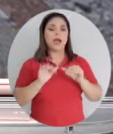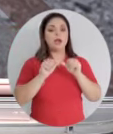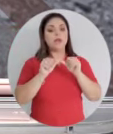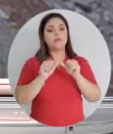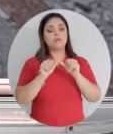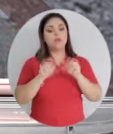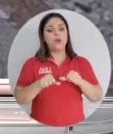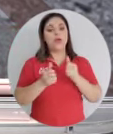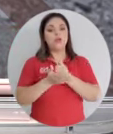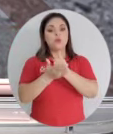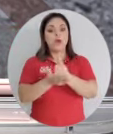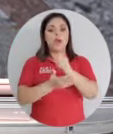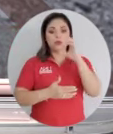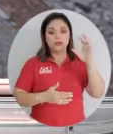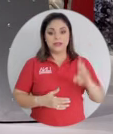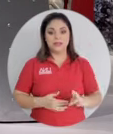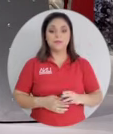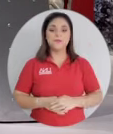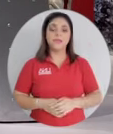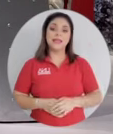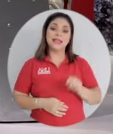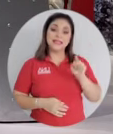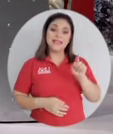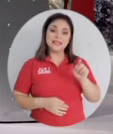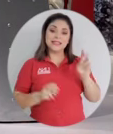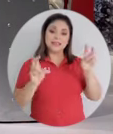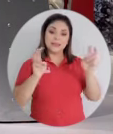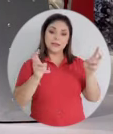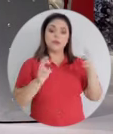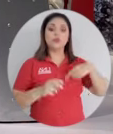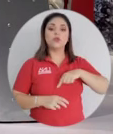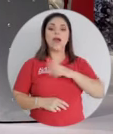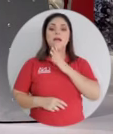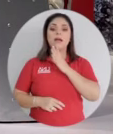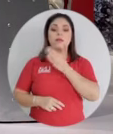costarricense. Sí, sobre este tema de la inflación conversamos en una